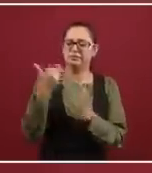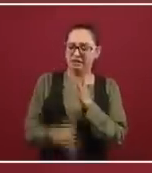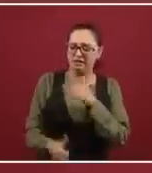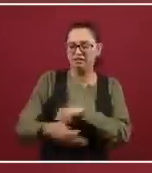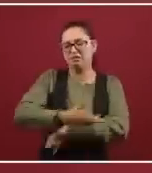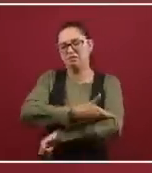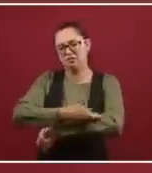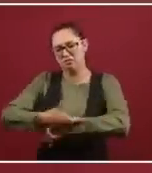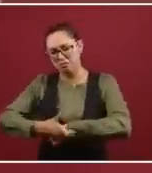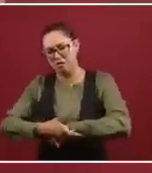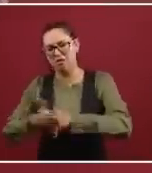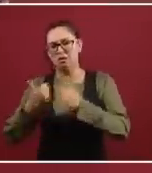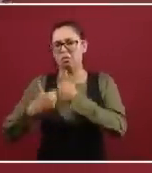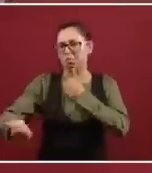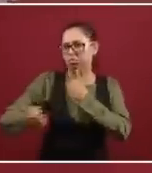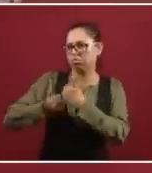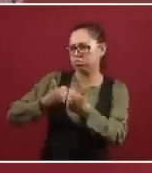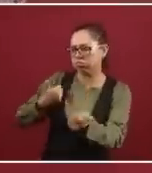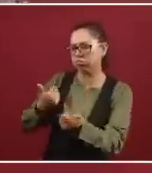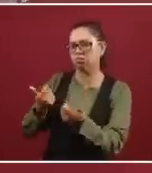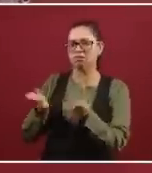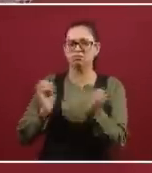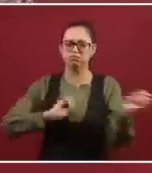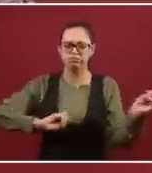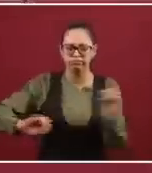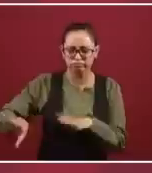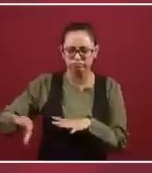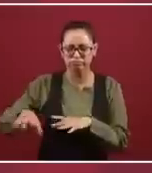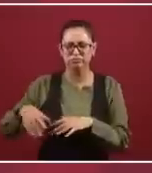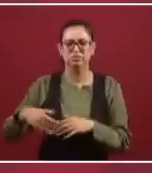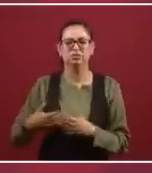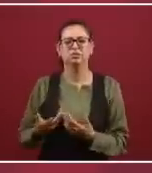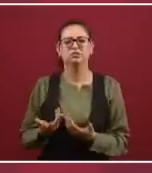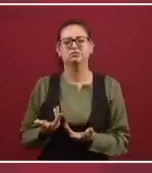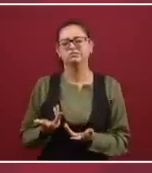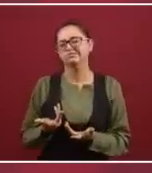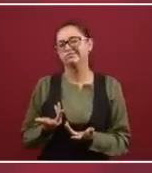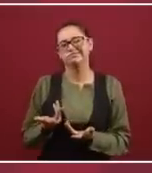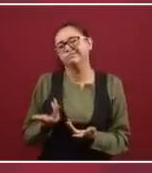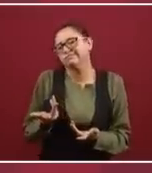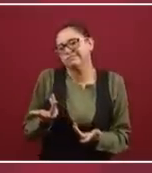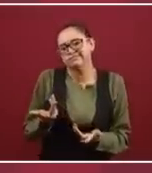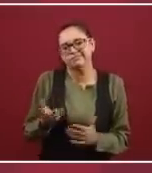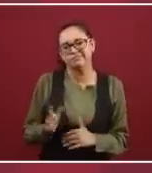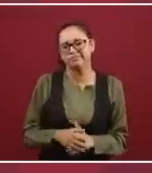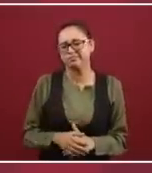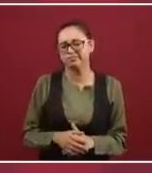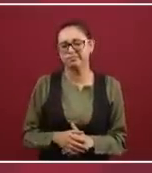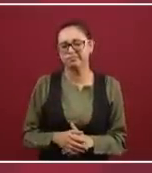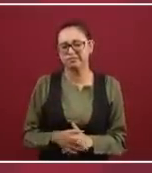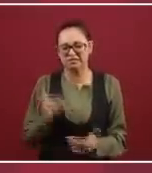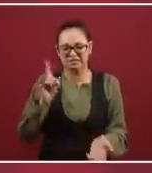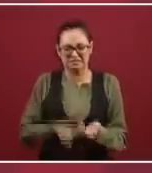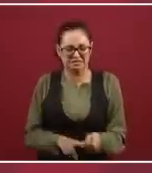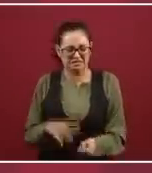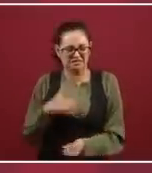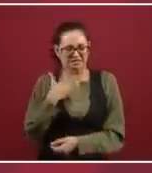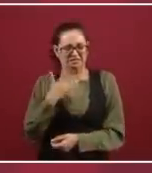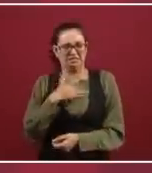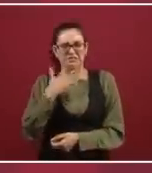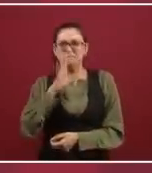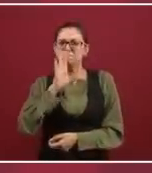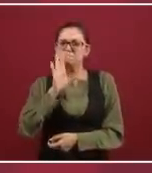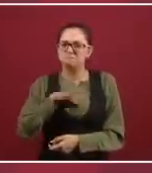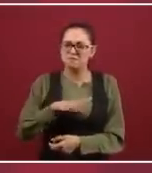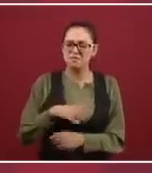las familias, por el abandono, por el vacío,